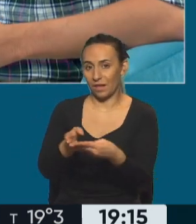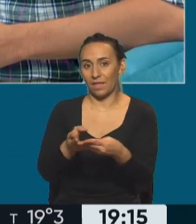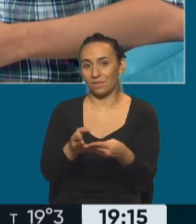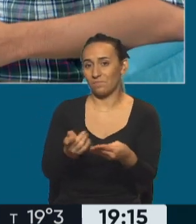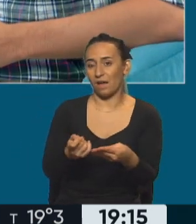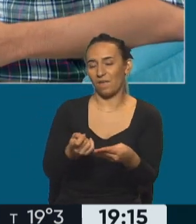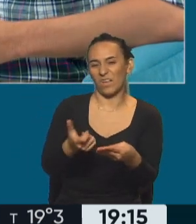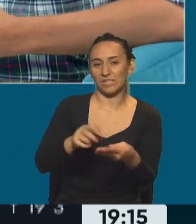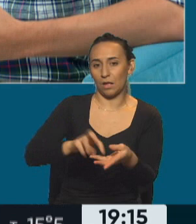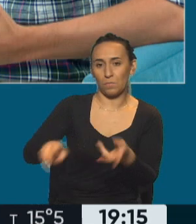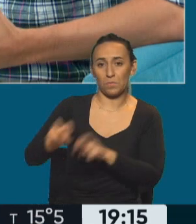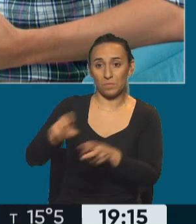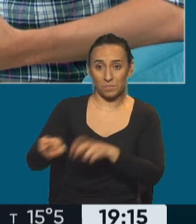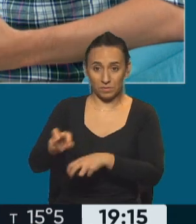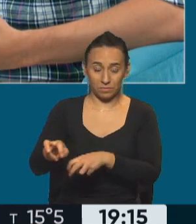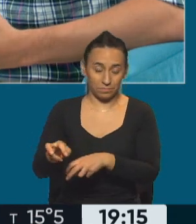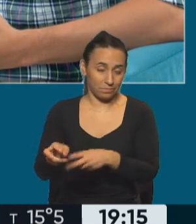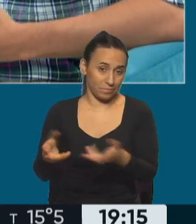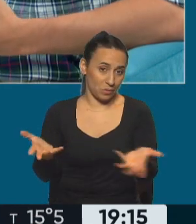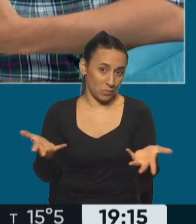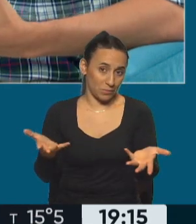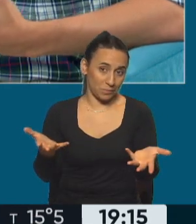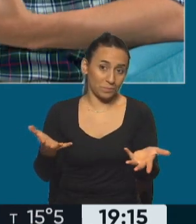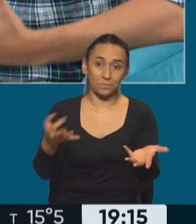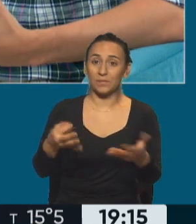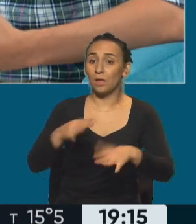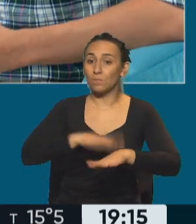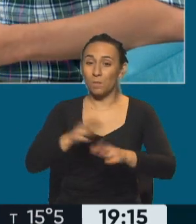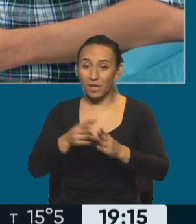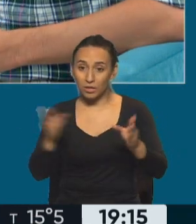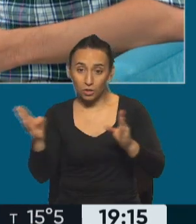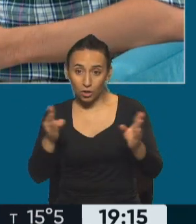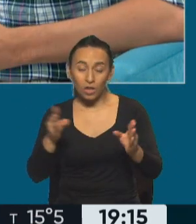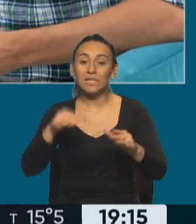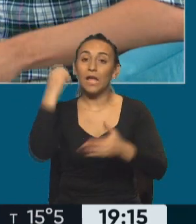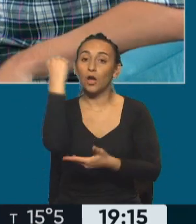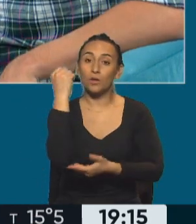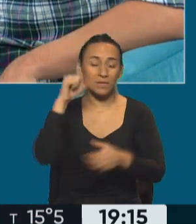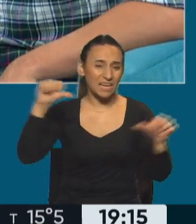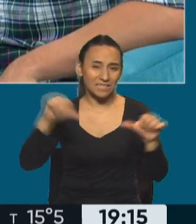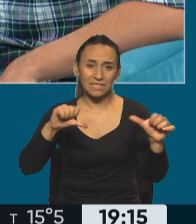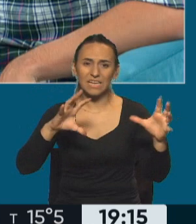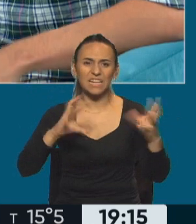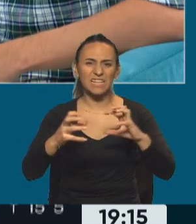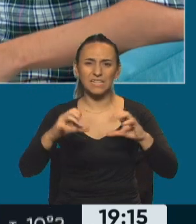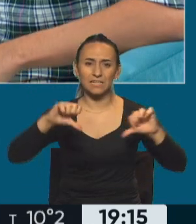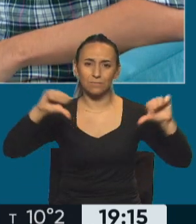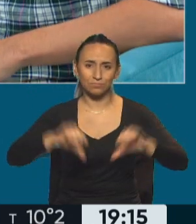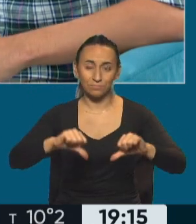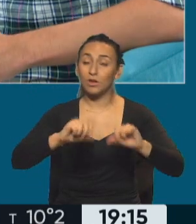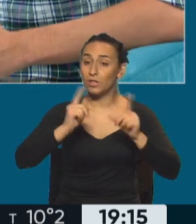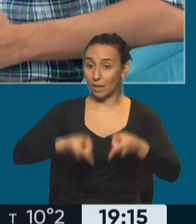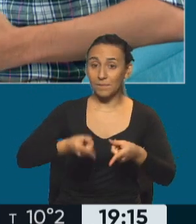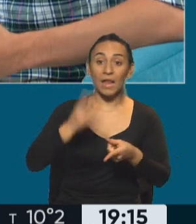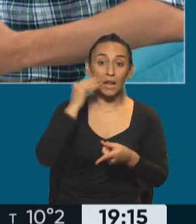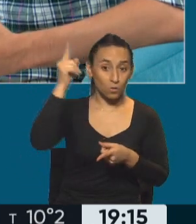sencillo. Pero bueno, como bien les decía, estamos en un contexto de crisis económica, pero también una crisis económica por parte del Reino Unido.